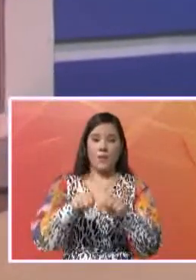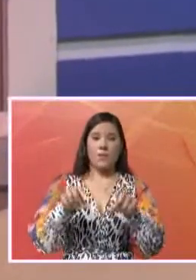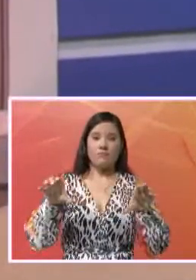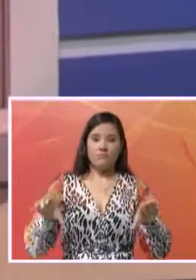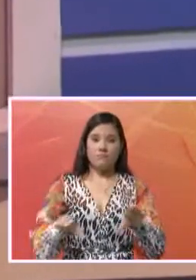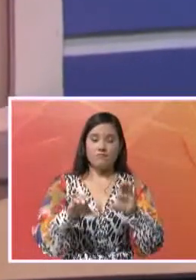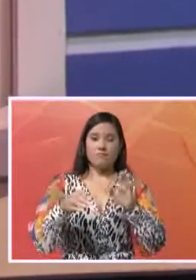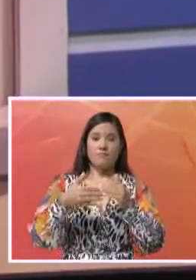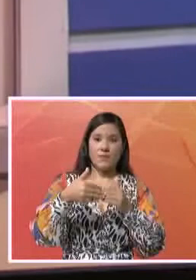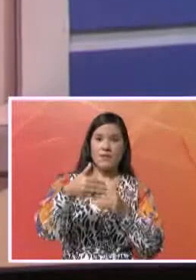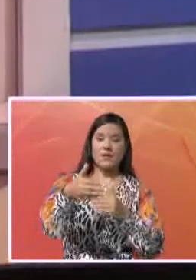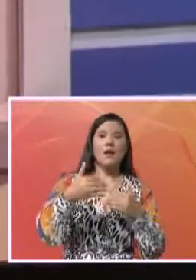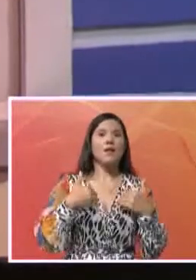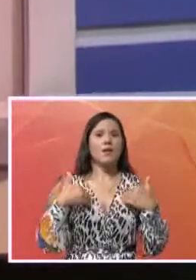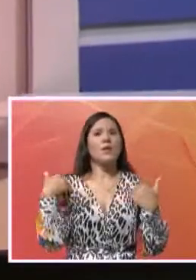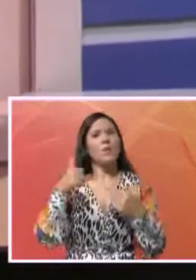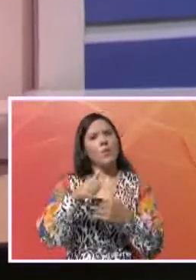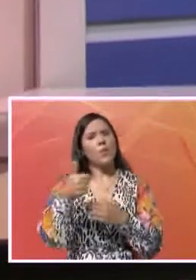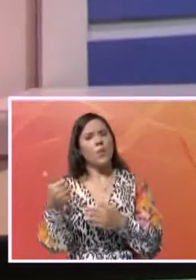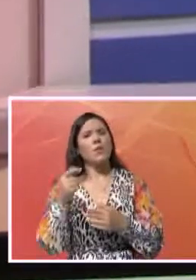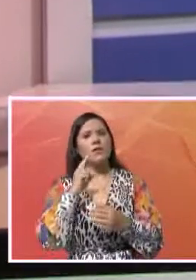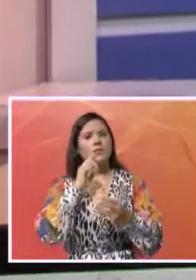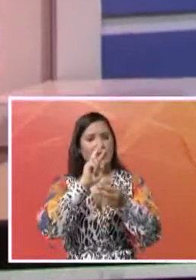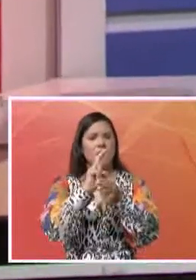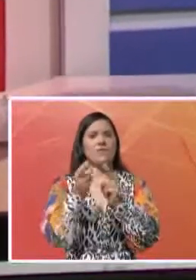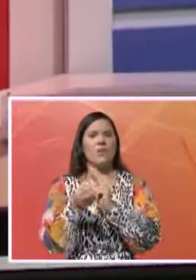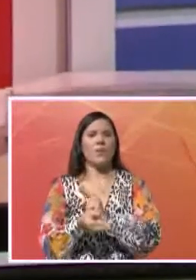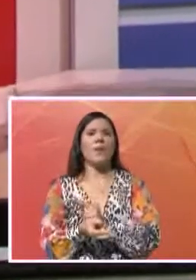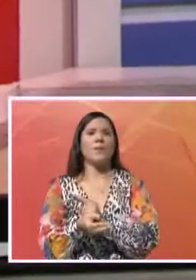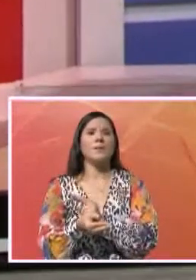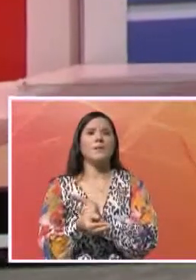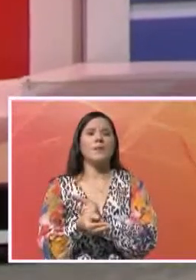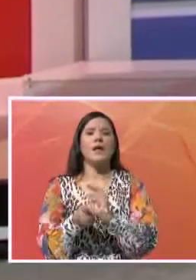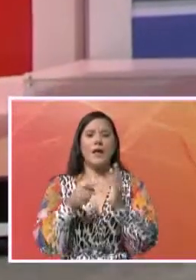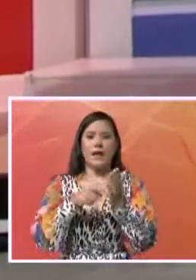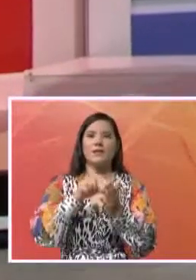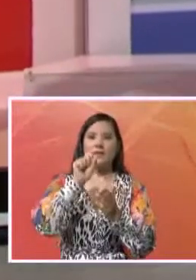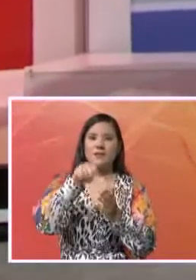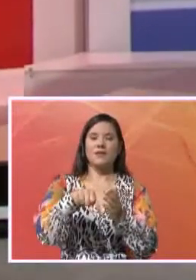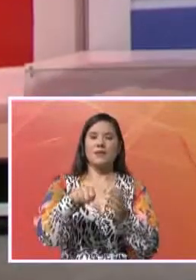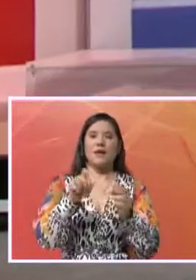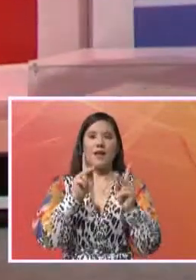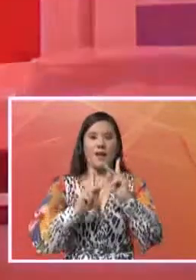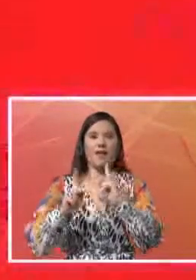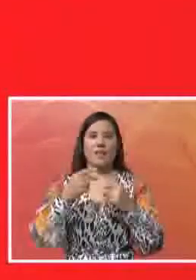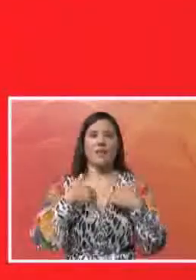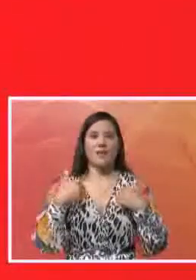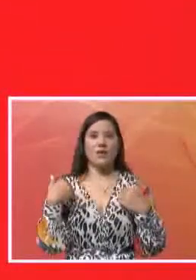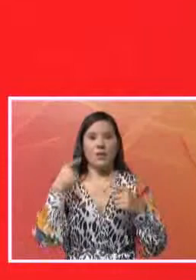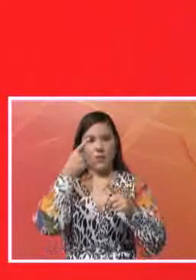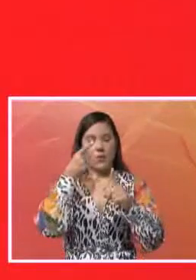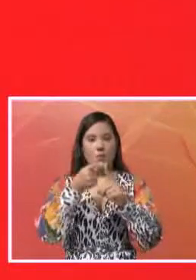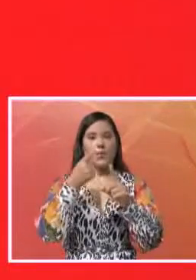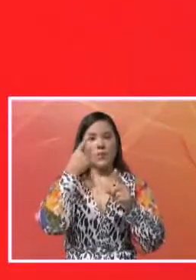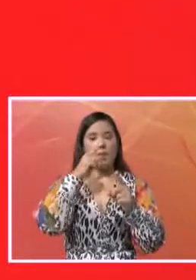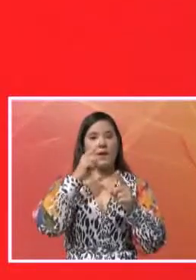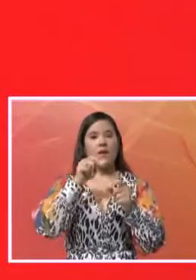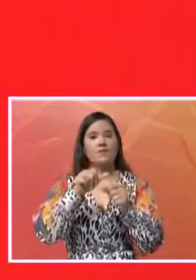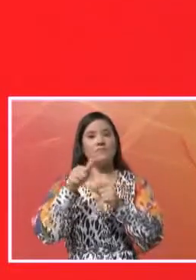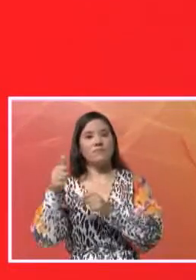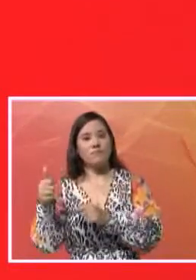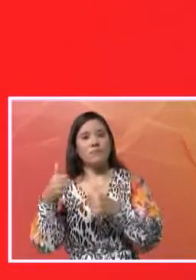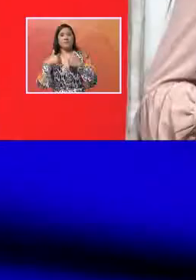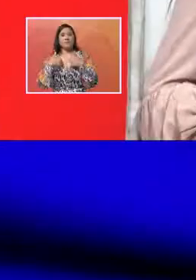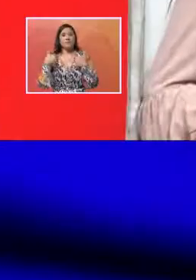puedan pasar por tenemos otras ya que son de reforma y es así ya las estamos trabajando en conjunto para entonces luego se